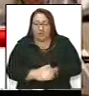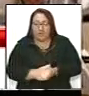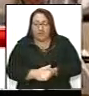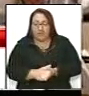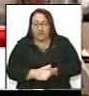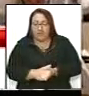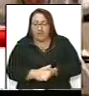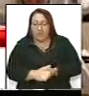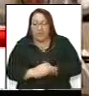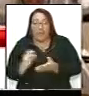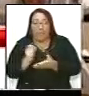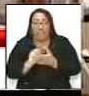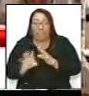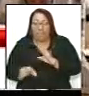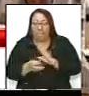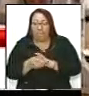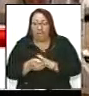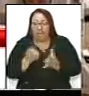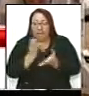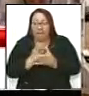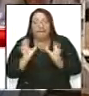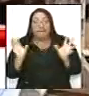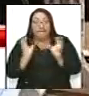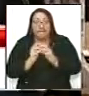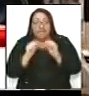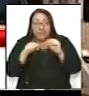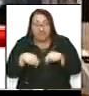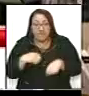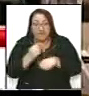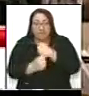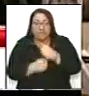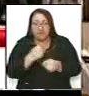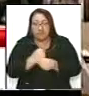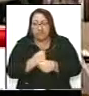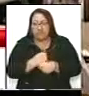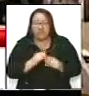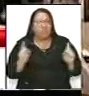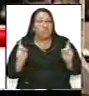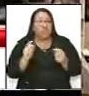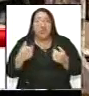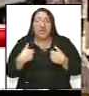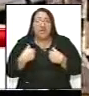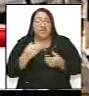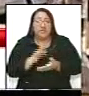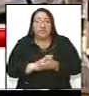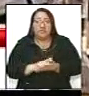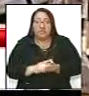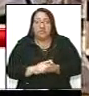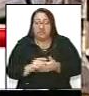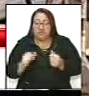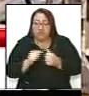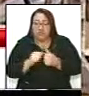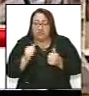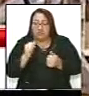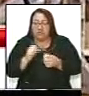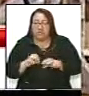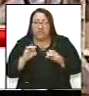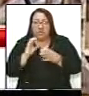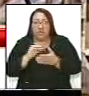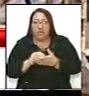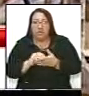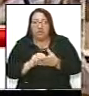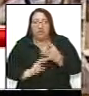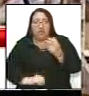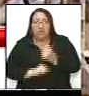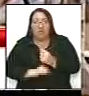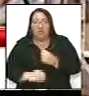que inscritas dentro de la jornada escolar completa este año no tendrían o no contarían con la provisión correspondiente del